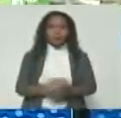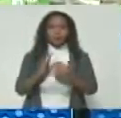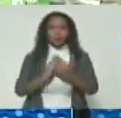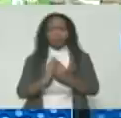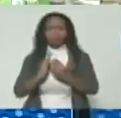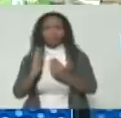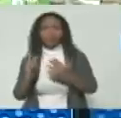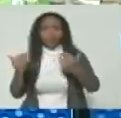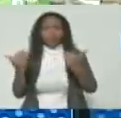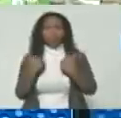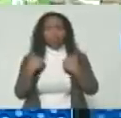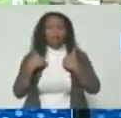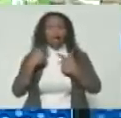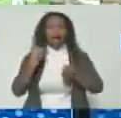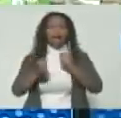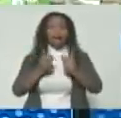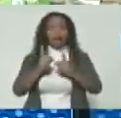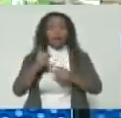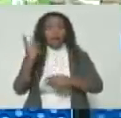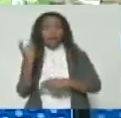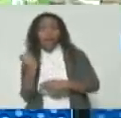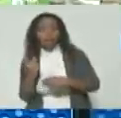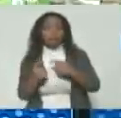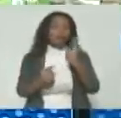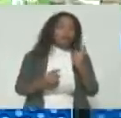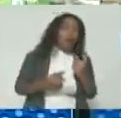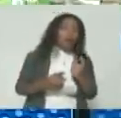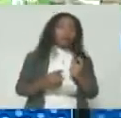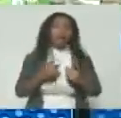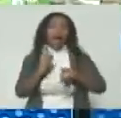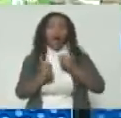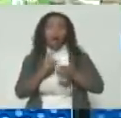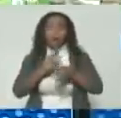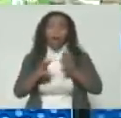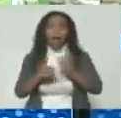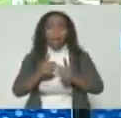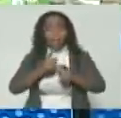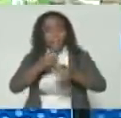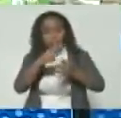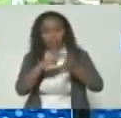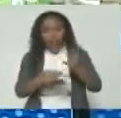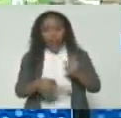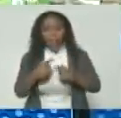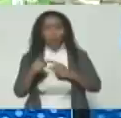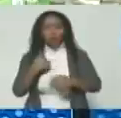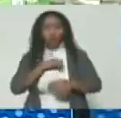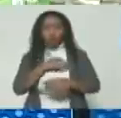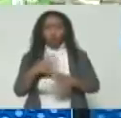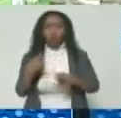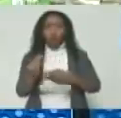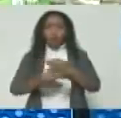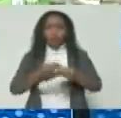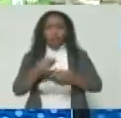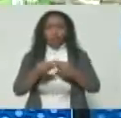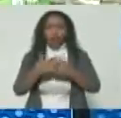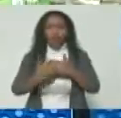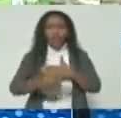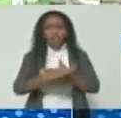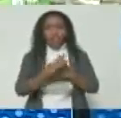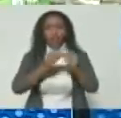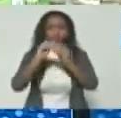a veces falta esto, falta aquello. Bueno, pero vamos nosotros acoplando la maquinaria productiva para avanzar.